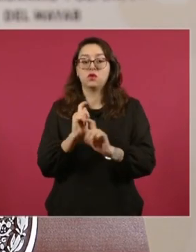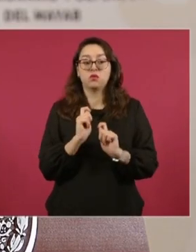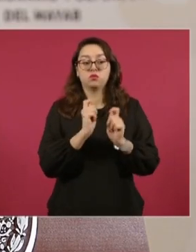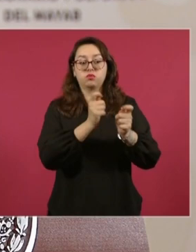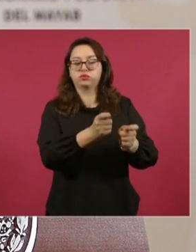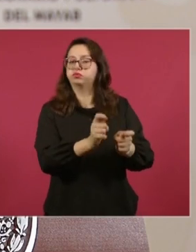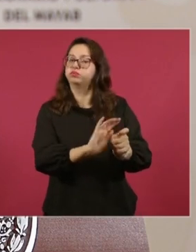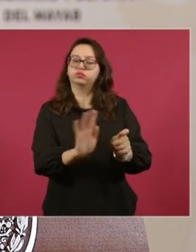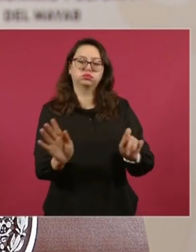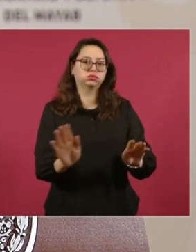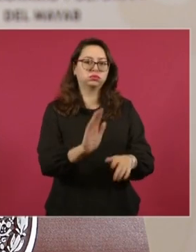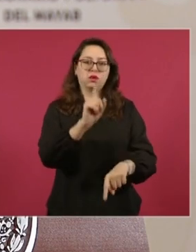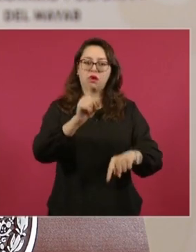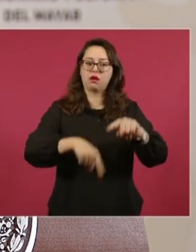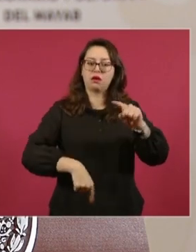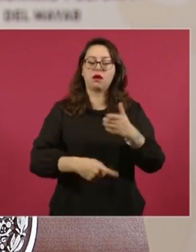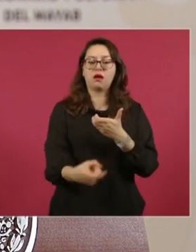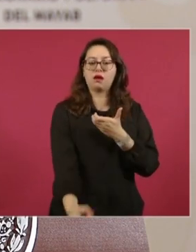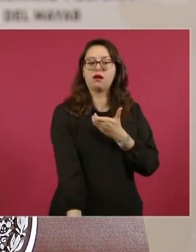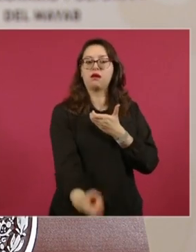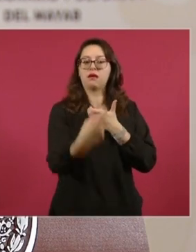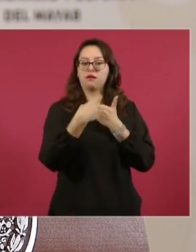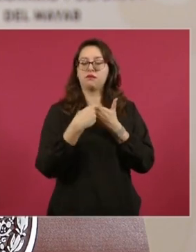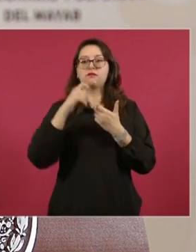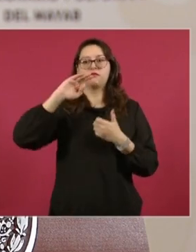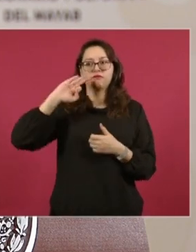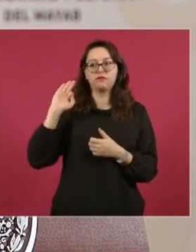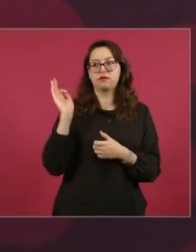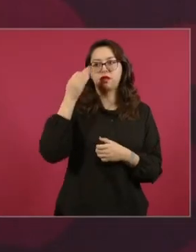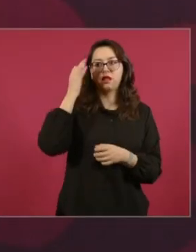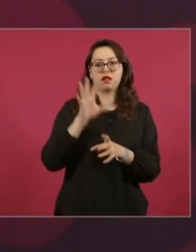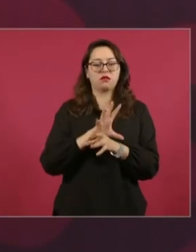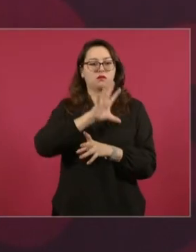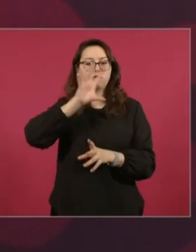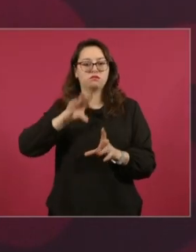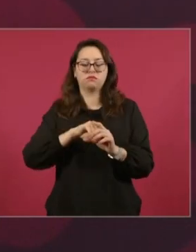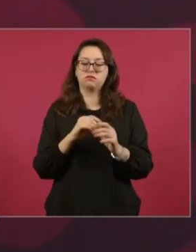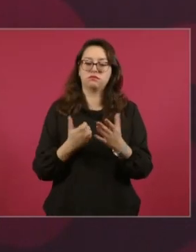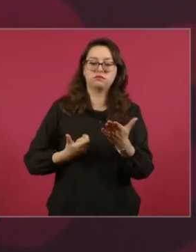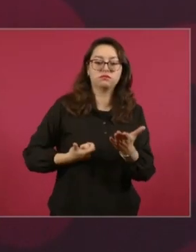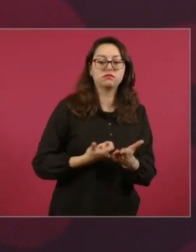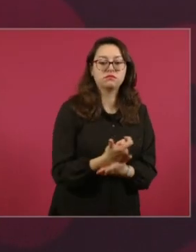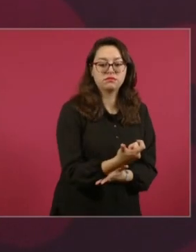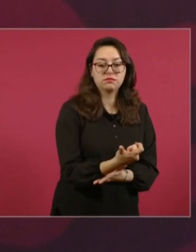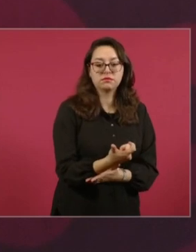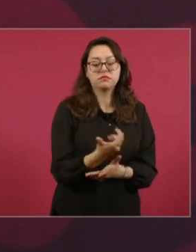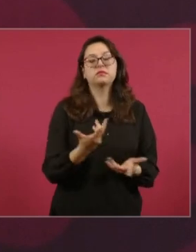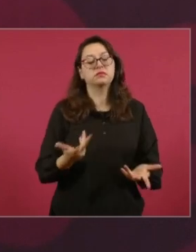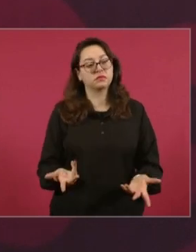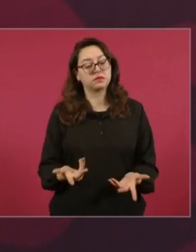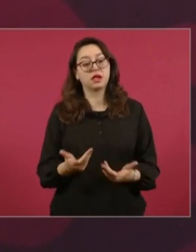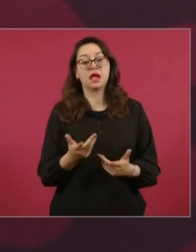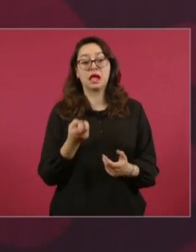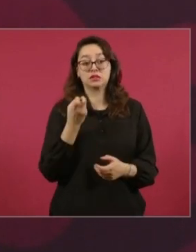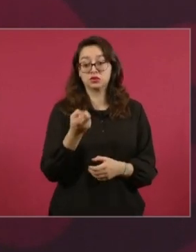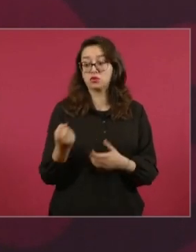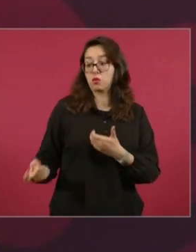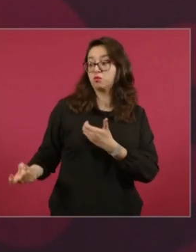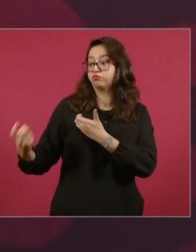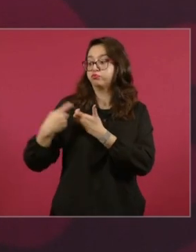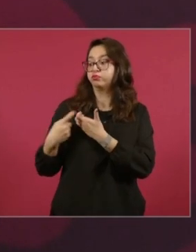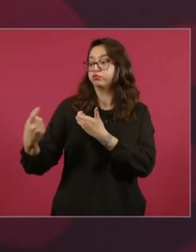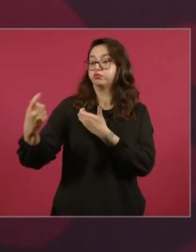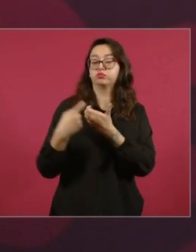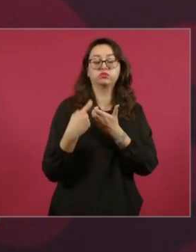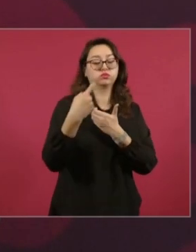abasto. En resumen, se trata de los trabajos realizados o que están todavía en proceso de